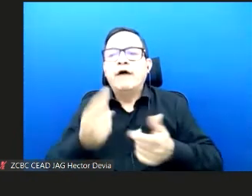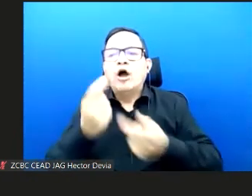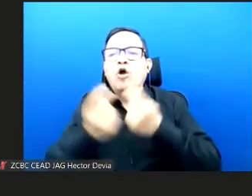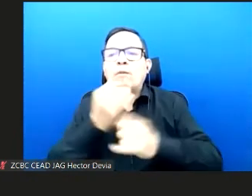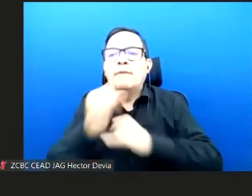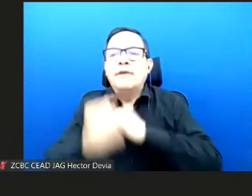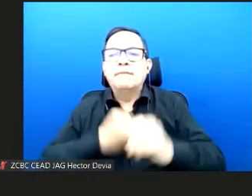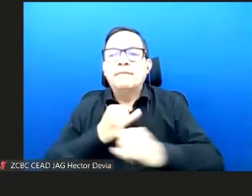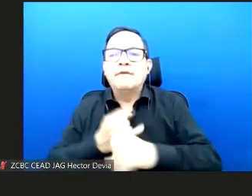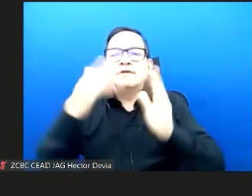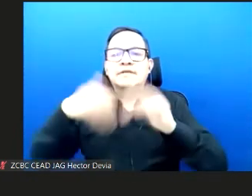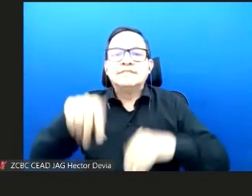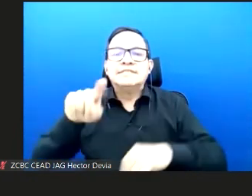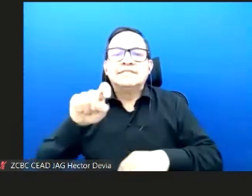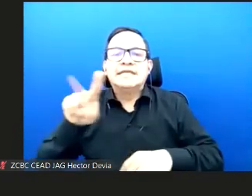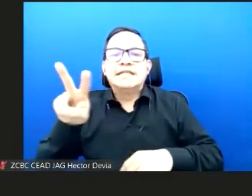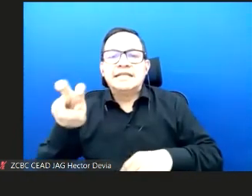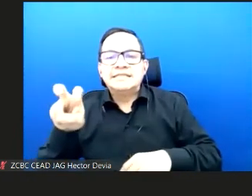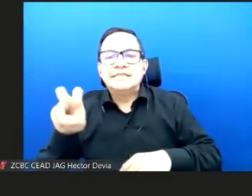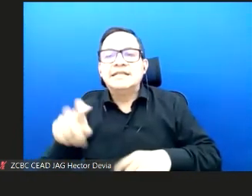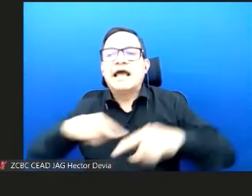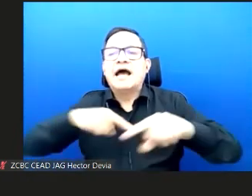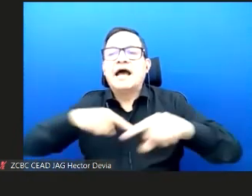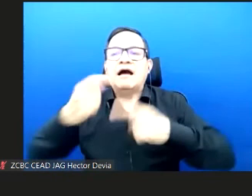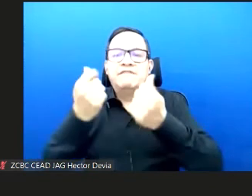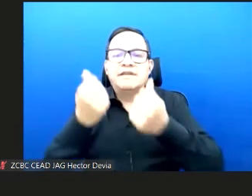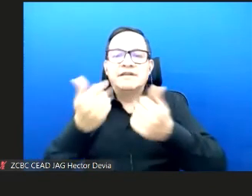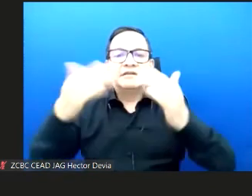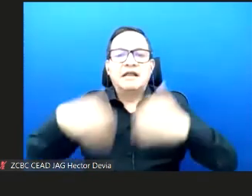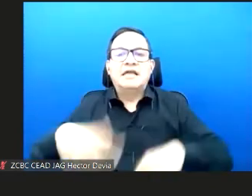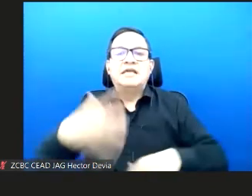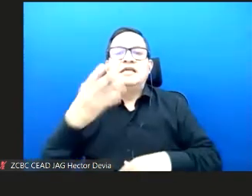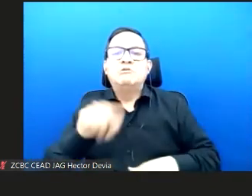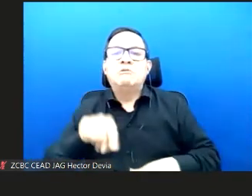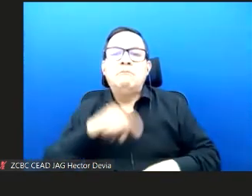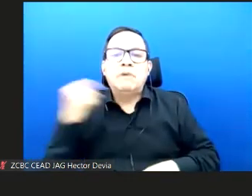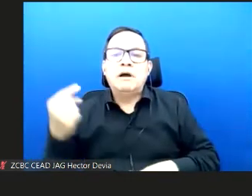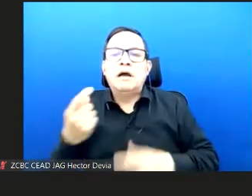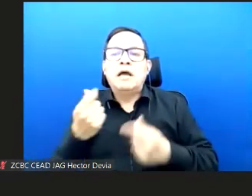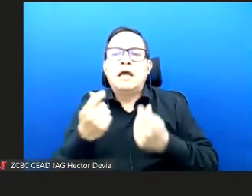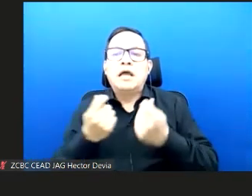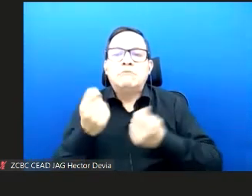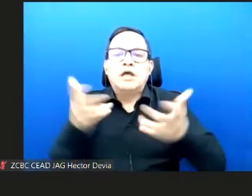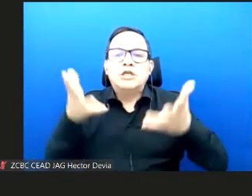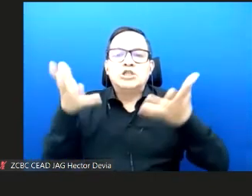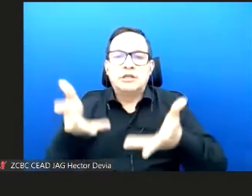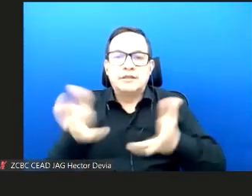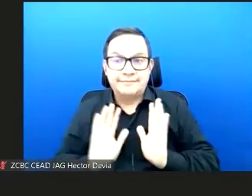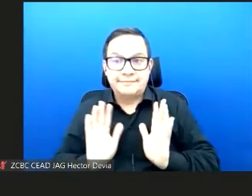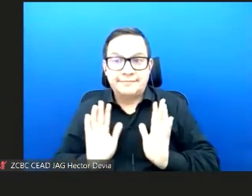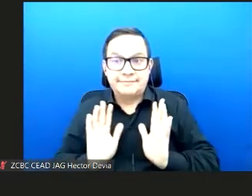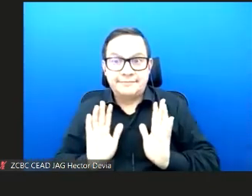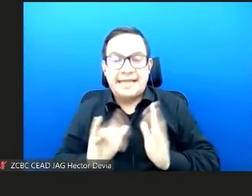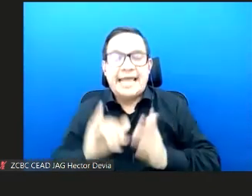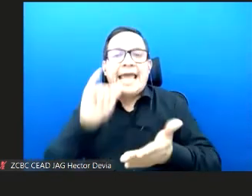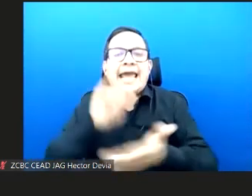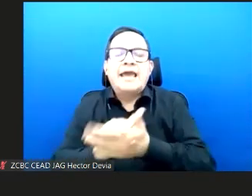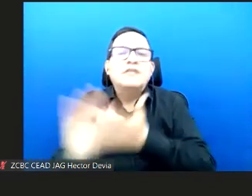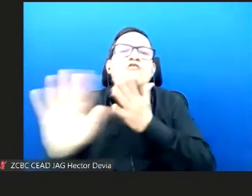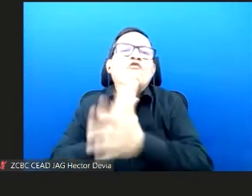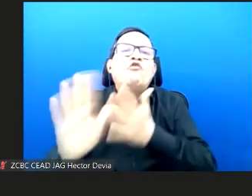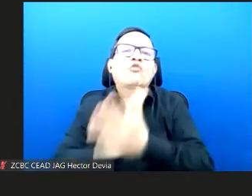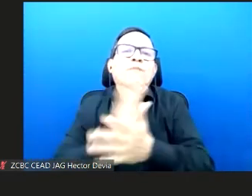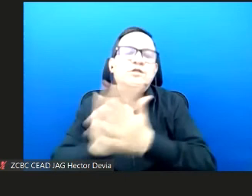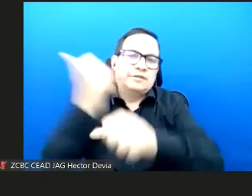perdieron administración financiera y 50 perdieron economía solidaria. ¿Listo? Esos son los datos que nos están dando.